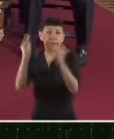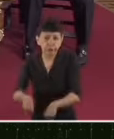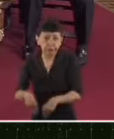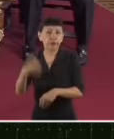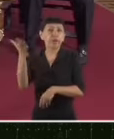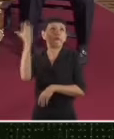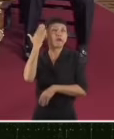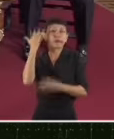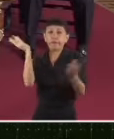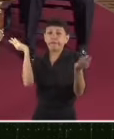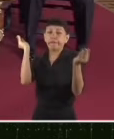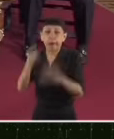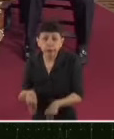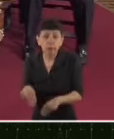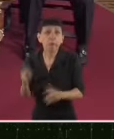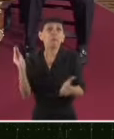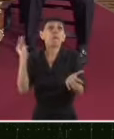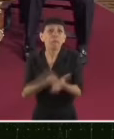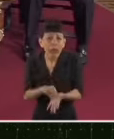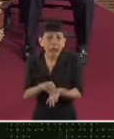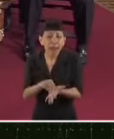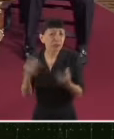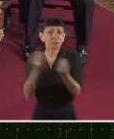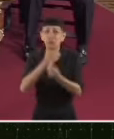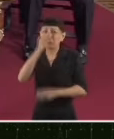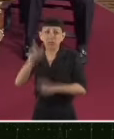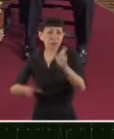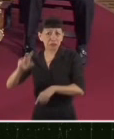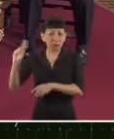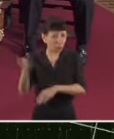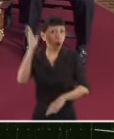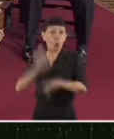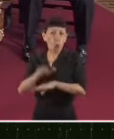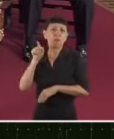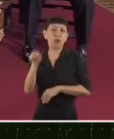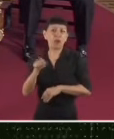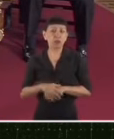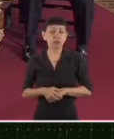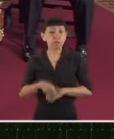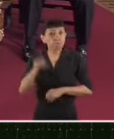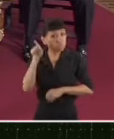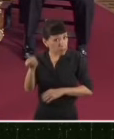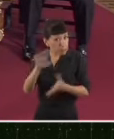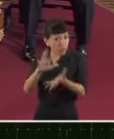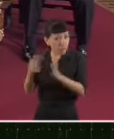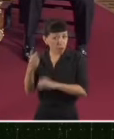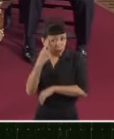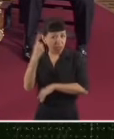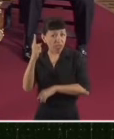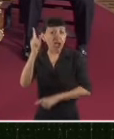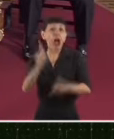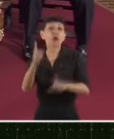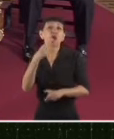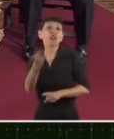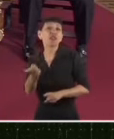nulidad, esa demanda de nulidad ahora está rebotando en los pasillos judiciales, esperando, en este momento está